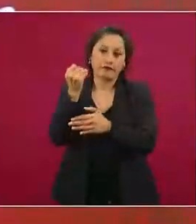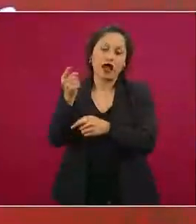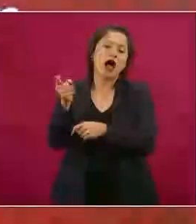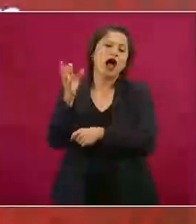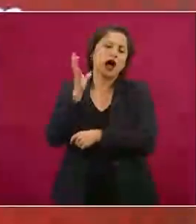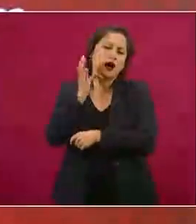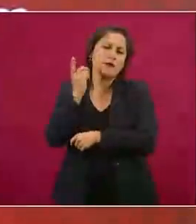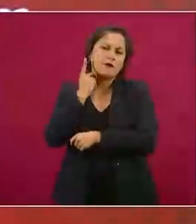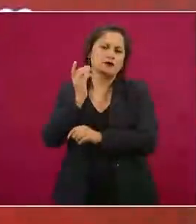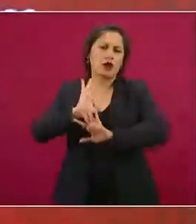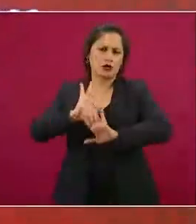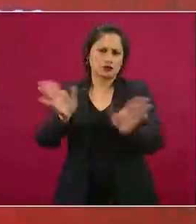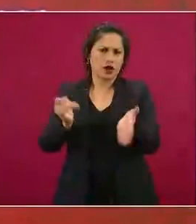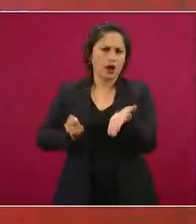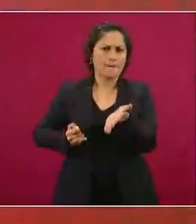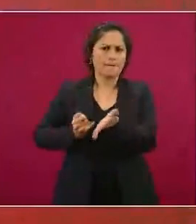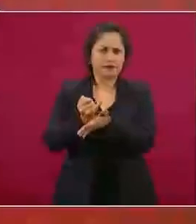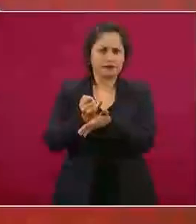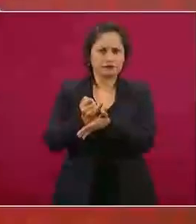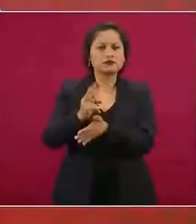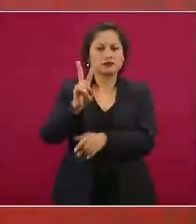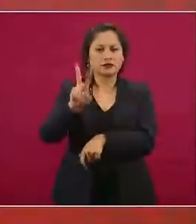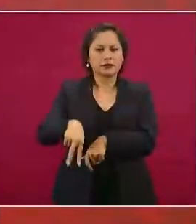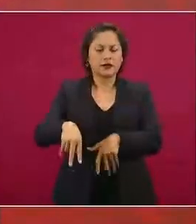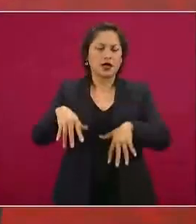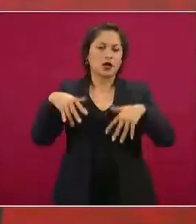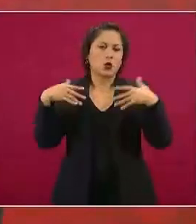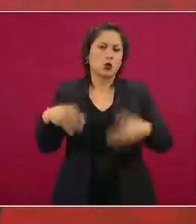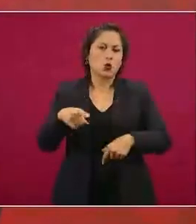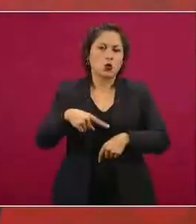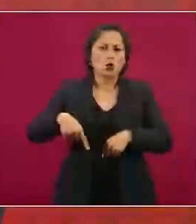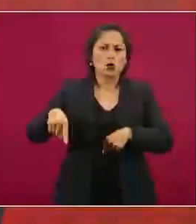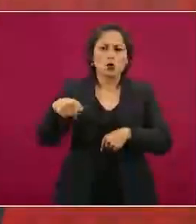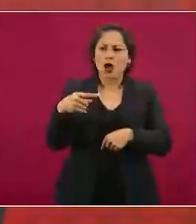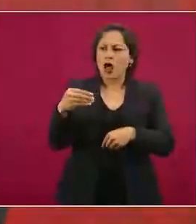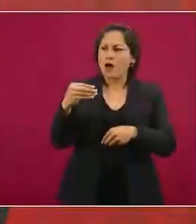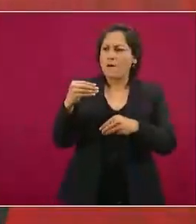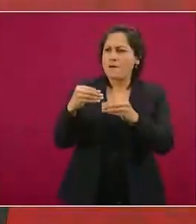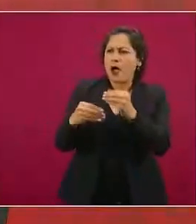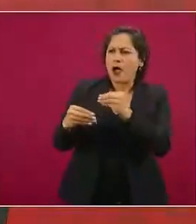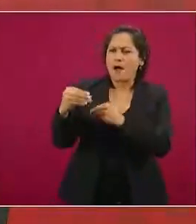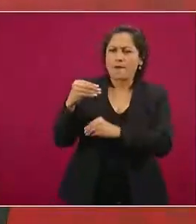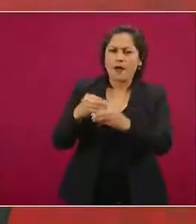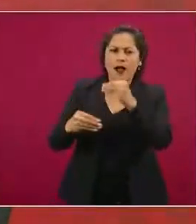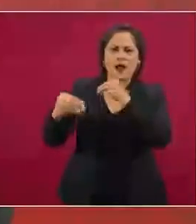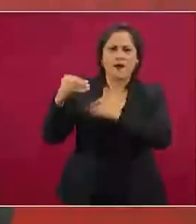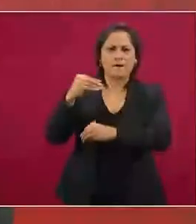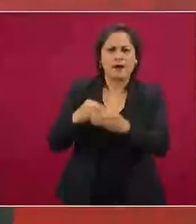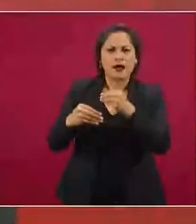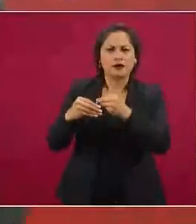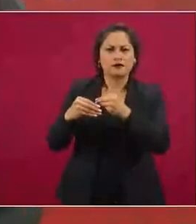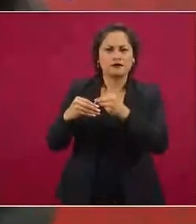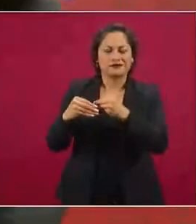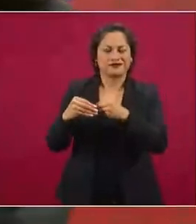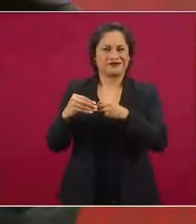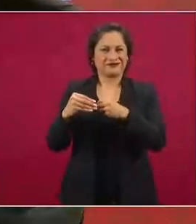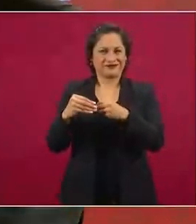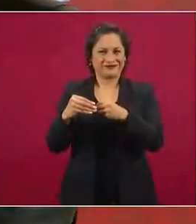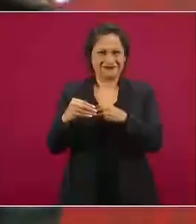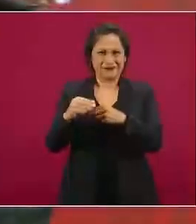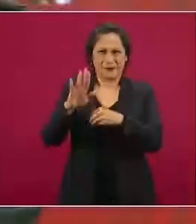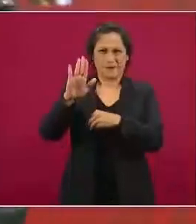con mucho escándalo, como si se estuviese llevando a cabo una